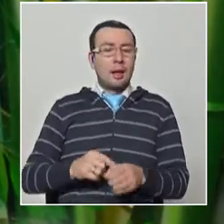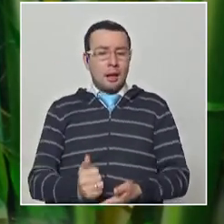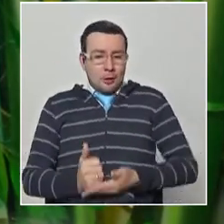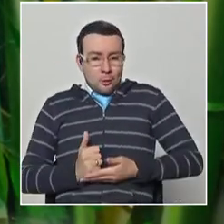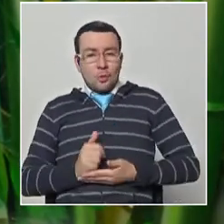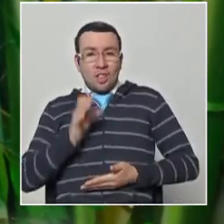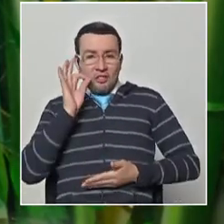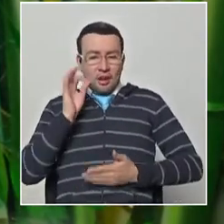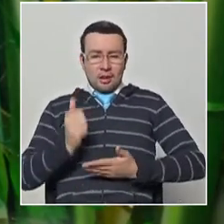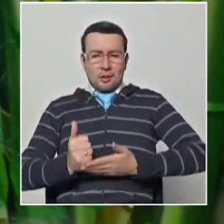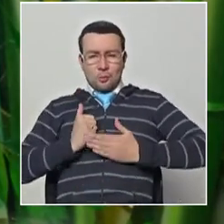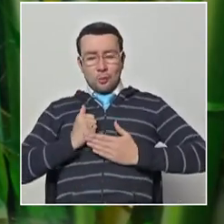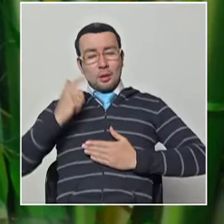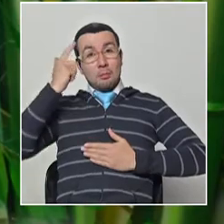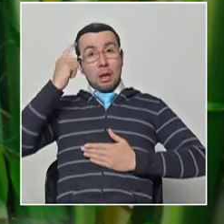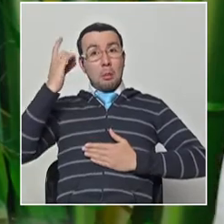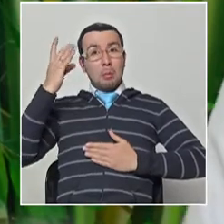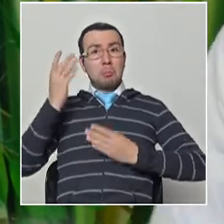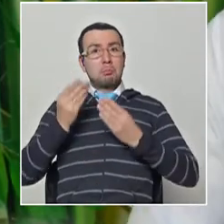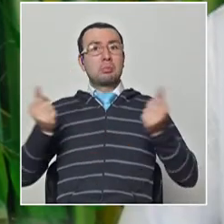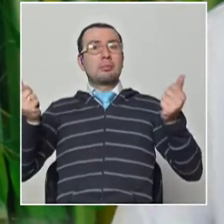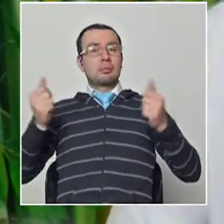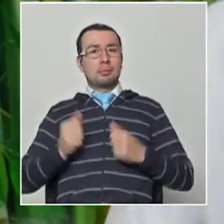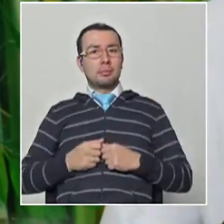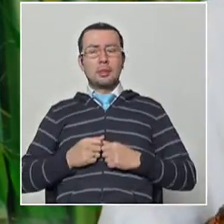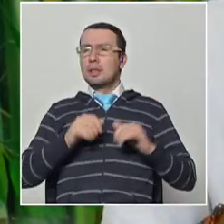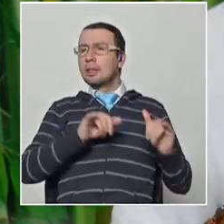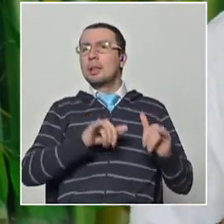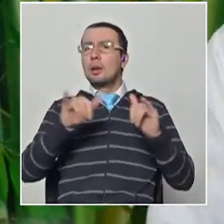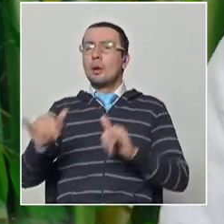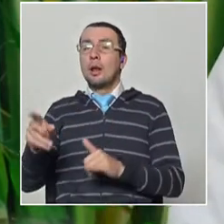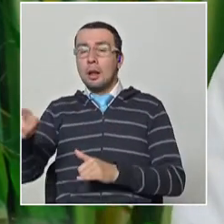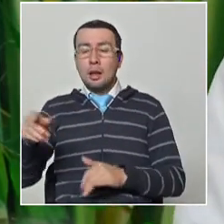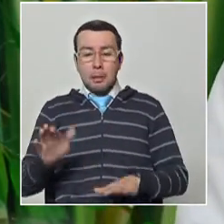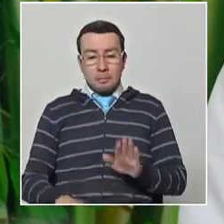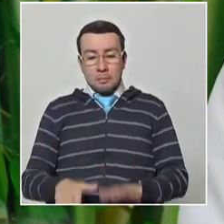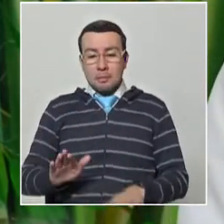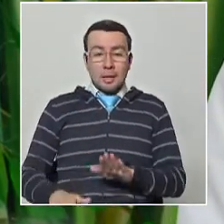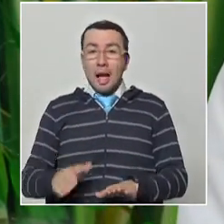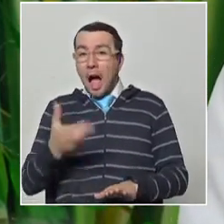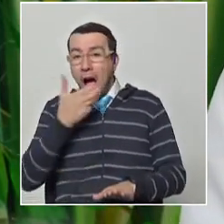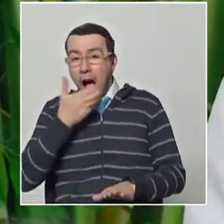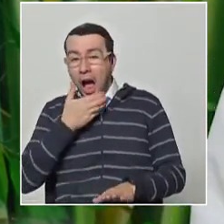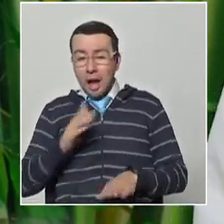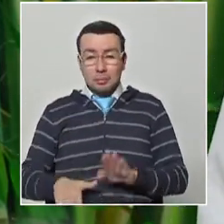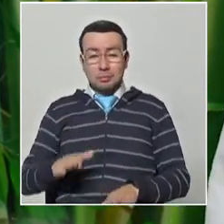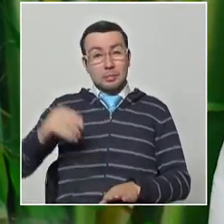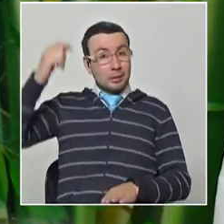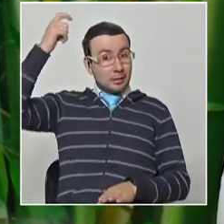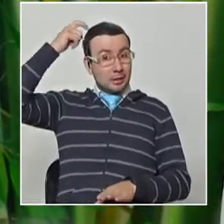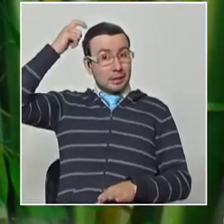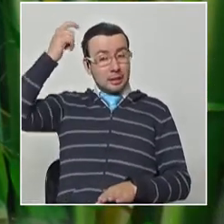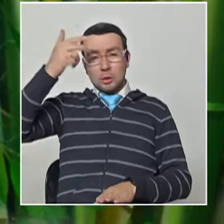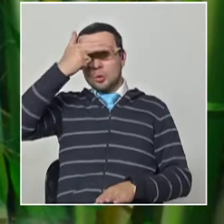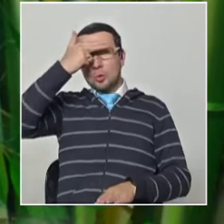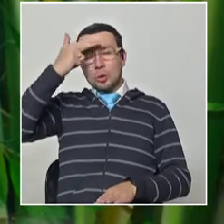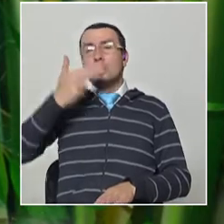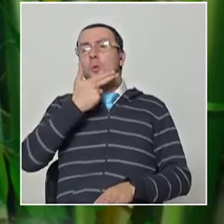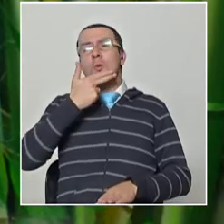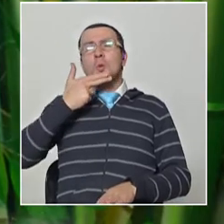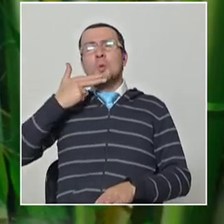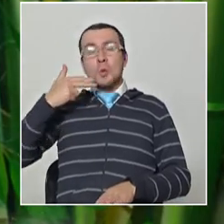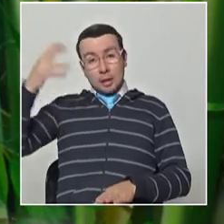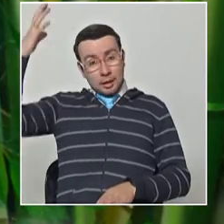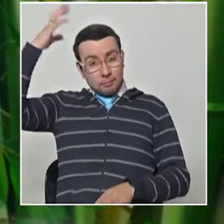una ayuda puede ser un complemento como el que meten los pies en agua caliente y al mismo tiempo se pone hielo en la cabeza de